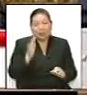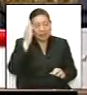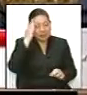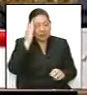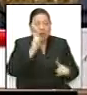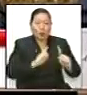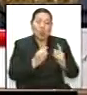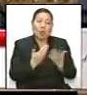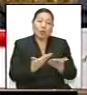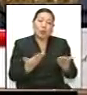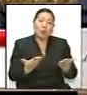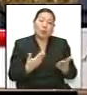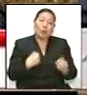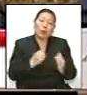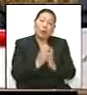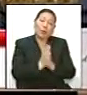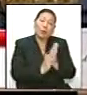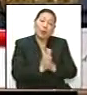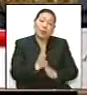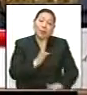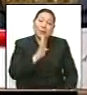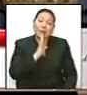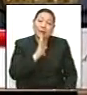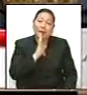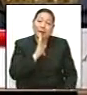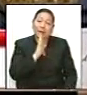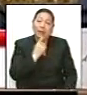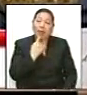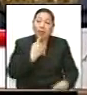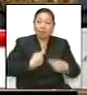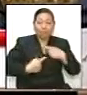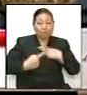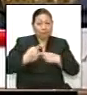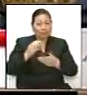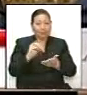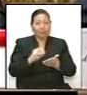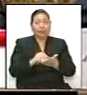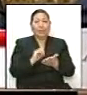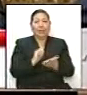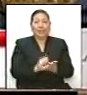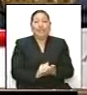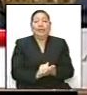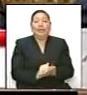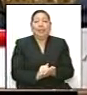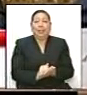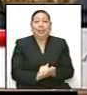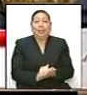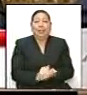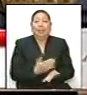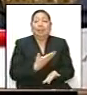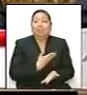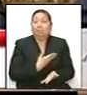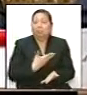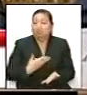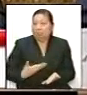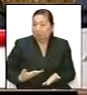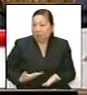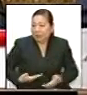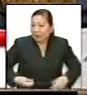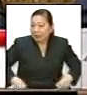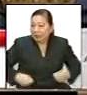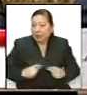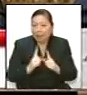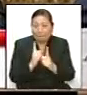algunas cosas que voy a aprovechar la oportunidad, presidente, para recapitular. Lo que el Ejecutivo está gastando